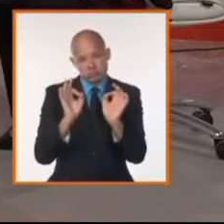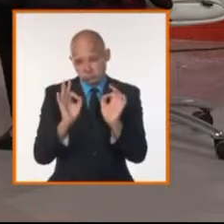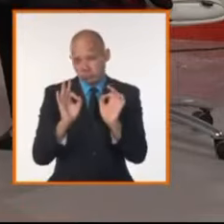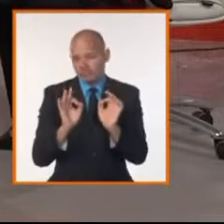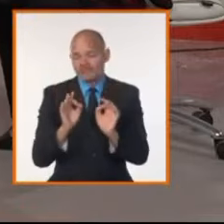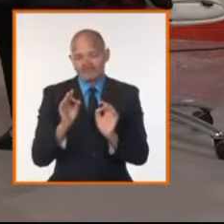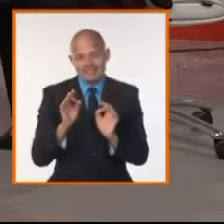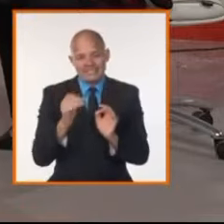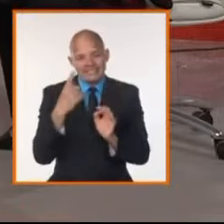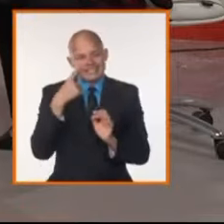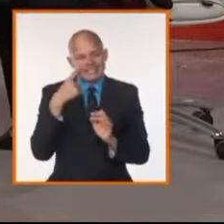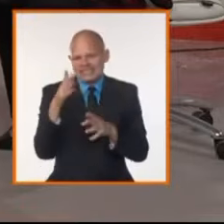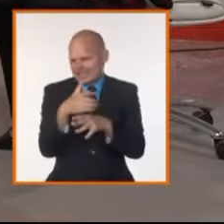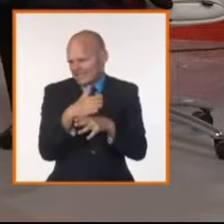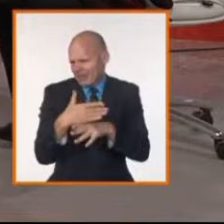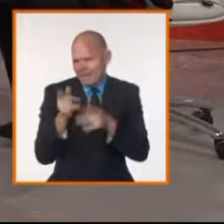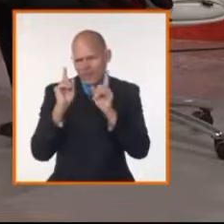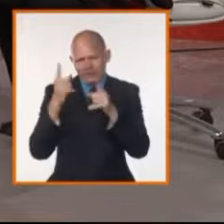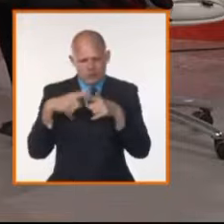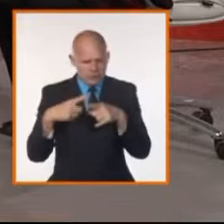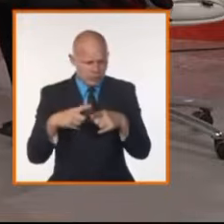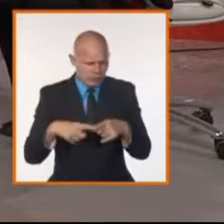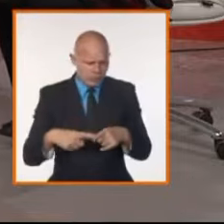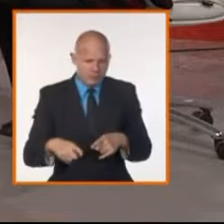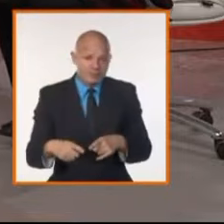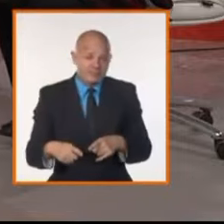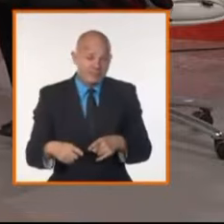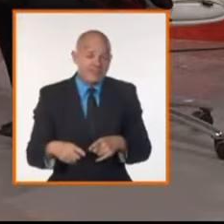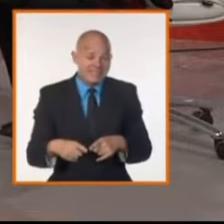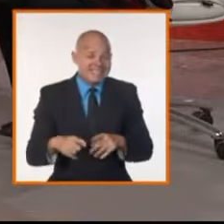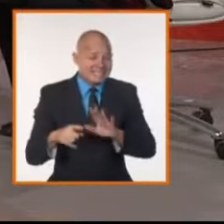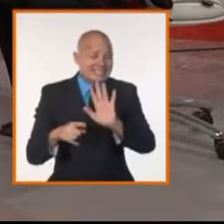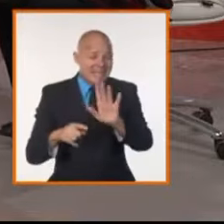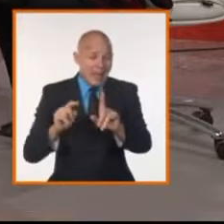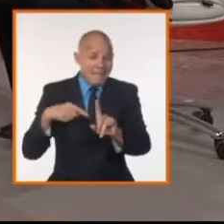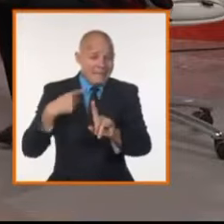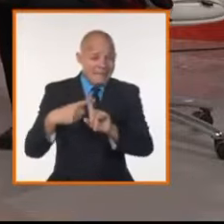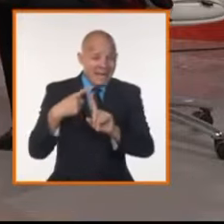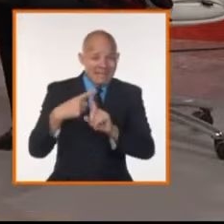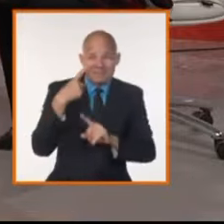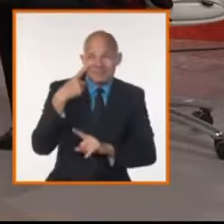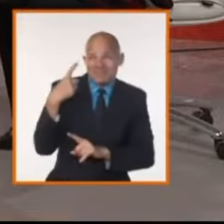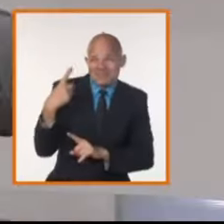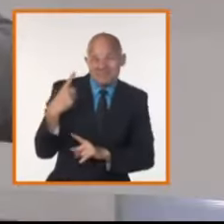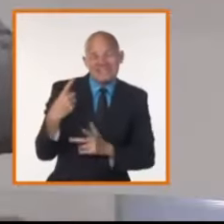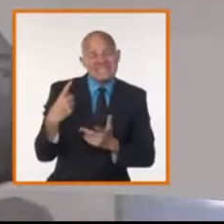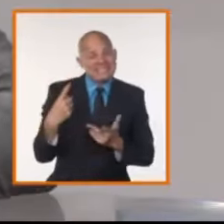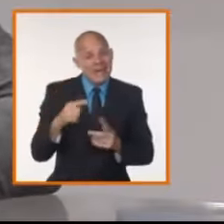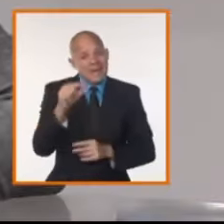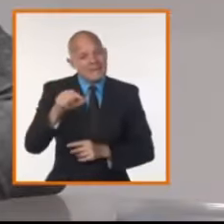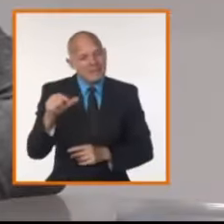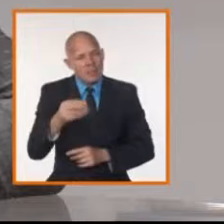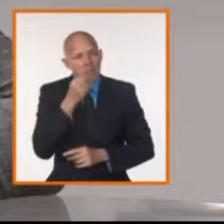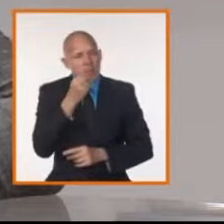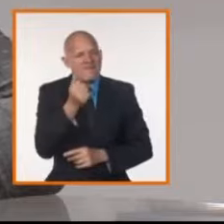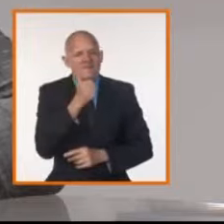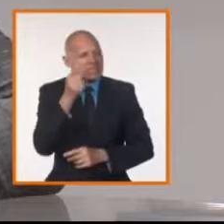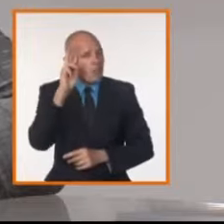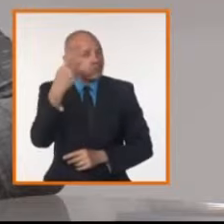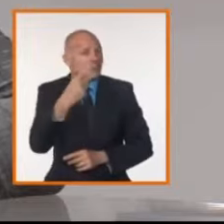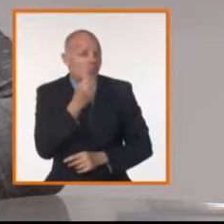que tiene expresiones en la violencia polí y de lo susceptible que son los seres humanos a estos mensajes porque las